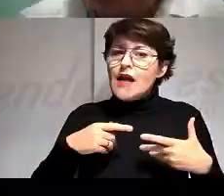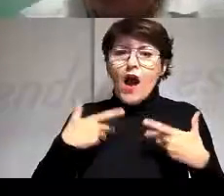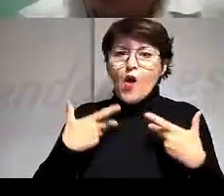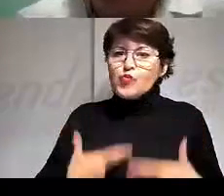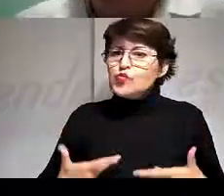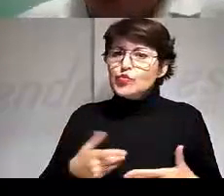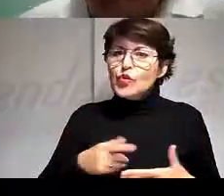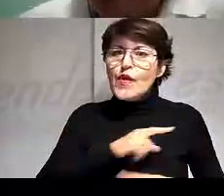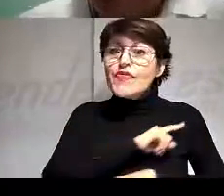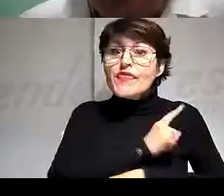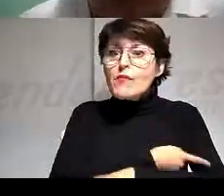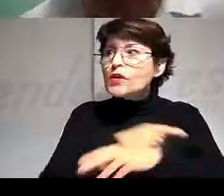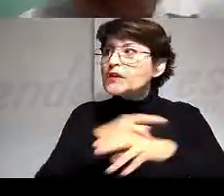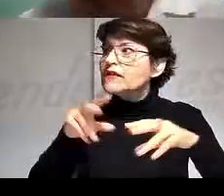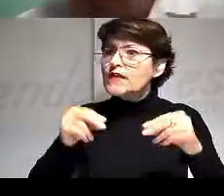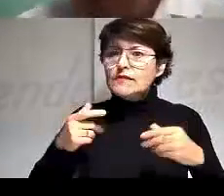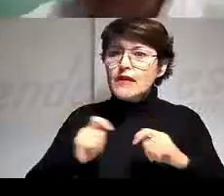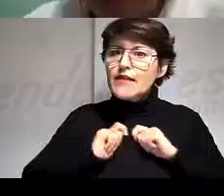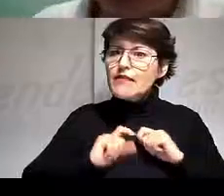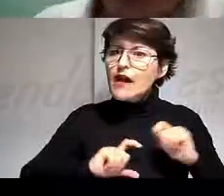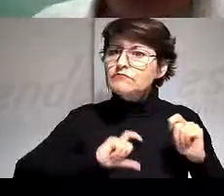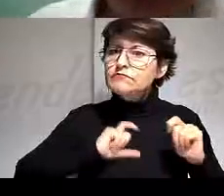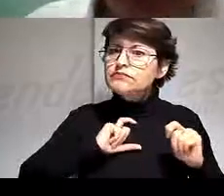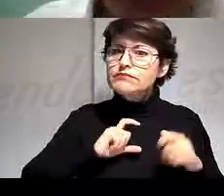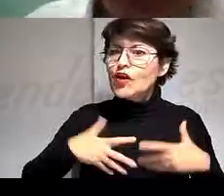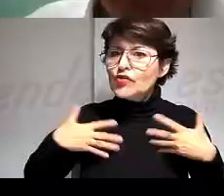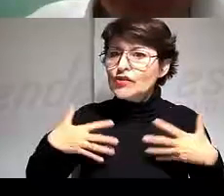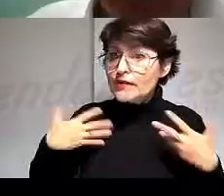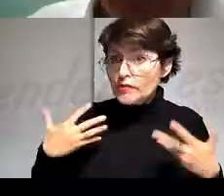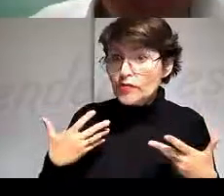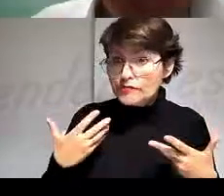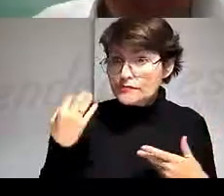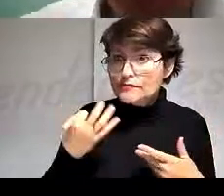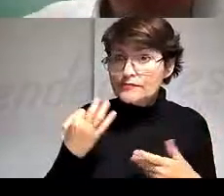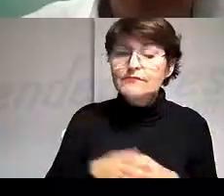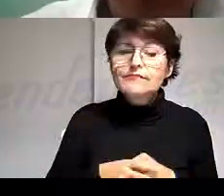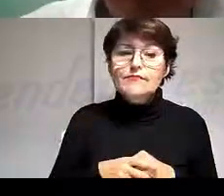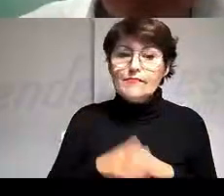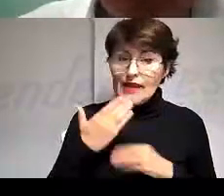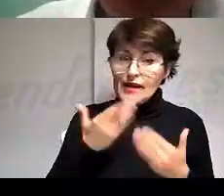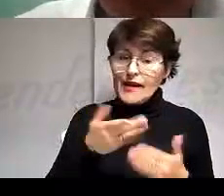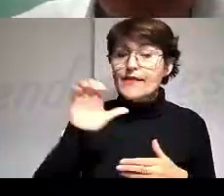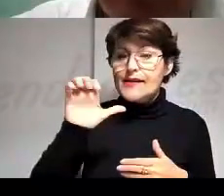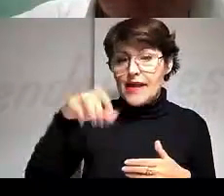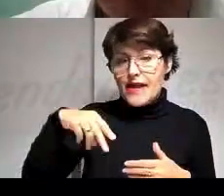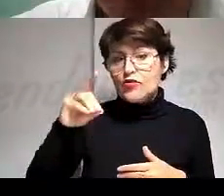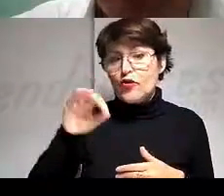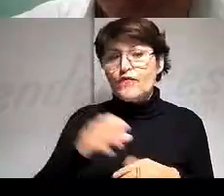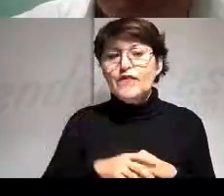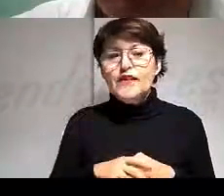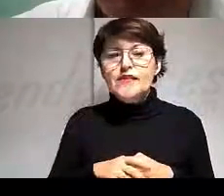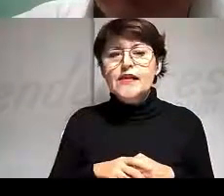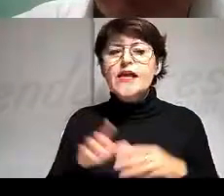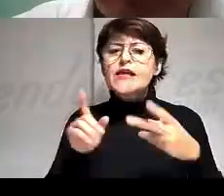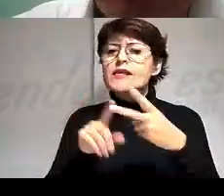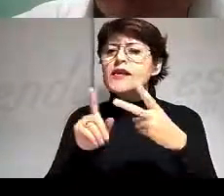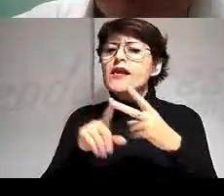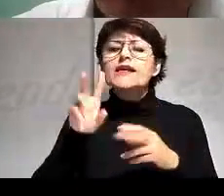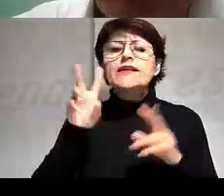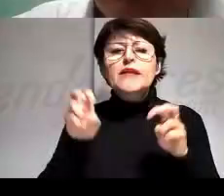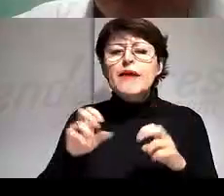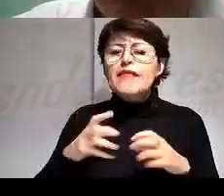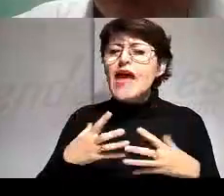siento, no sé exactamente por qué. Bueno, pues sí, son las endorfinas las que te llevan a este estado. Respecto a la ansiedad